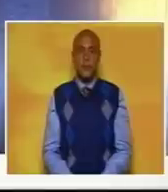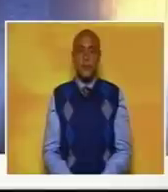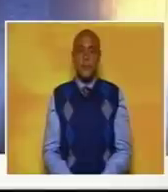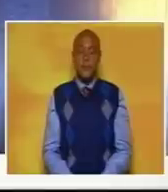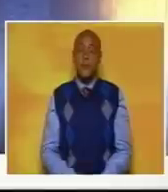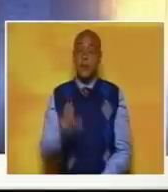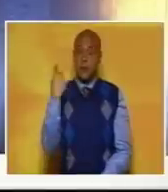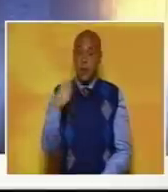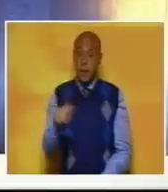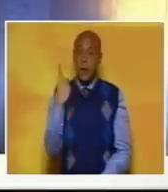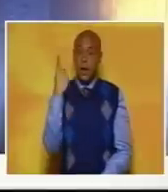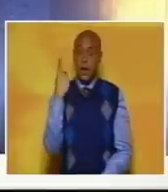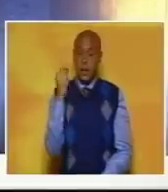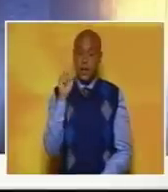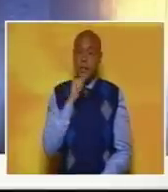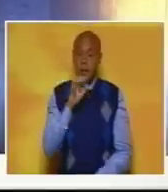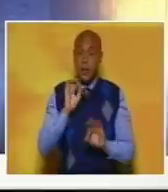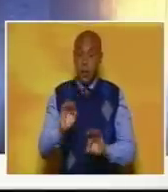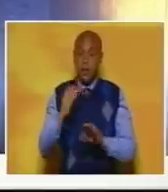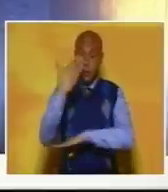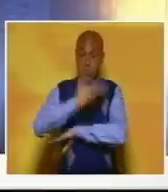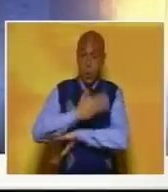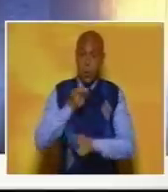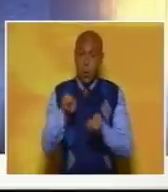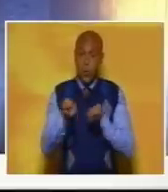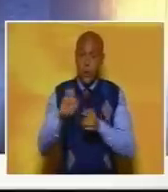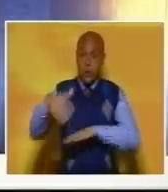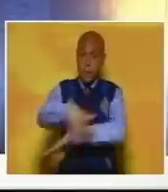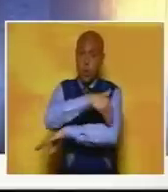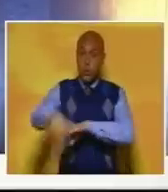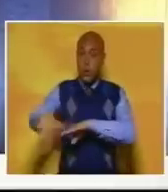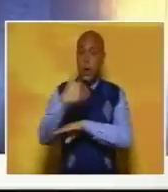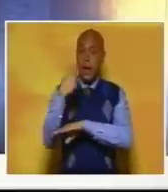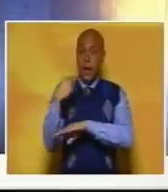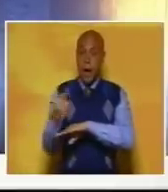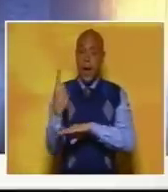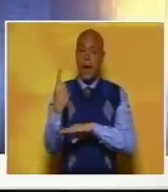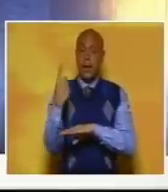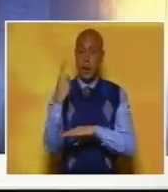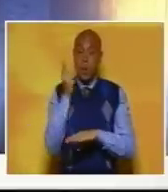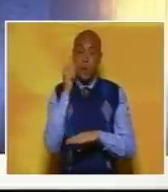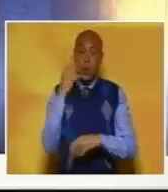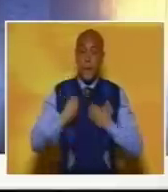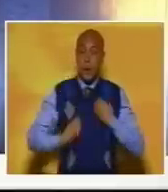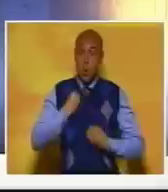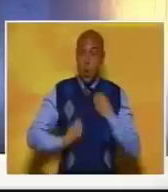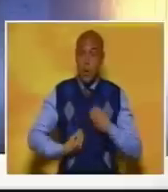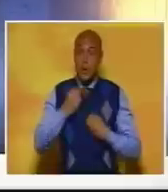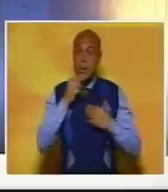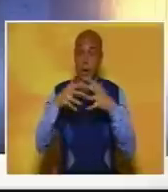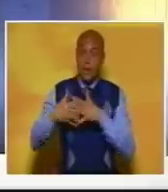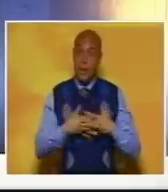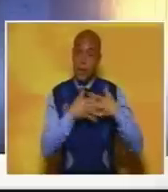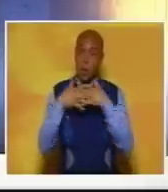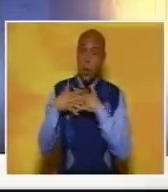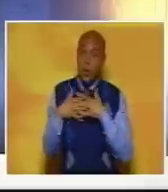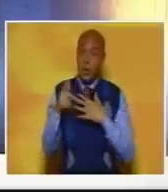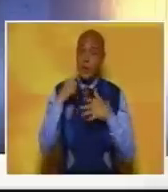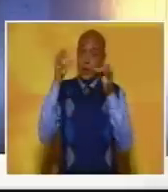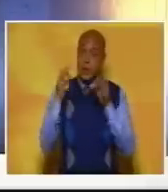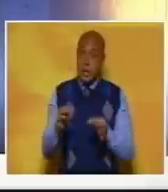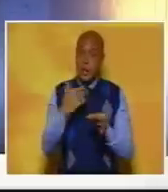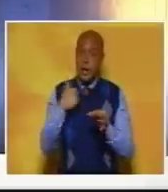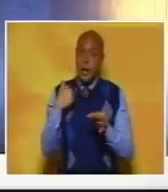La presencia de fuerzas de élite de aduana y protección en fronteras en Ciudad de Santuario causa preocupación. El gobierno de Estados Unidos afirma que lo hizo